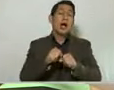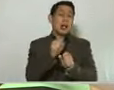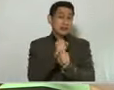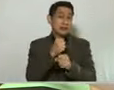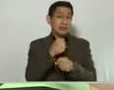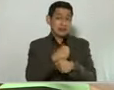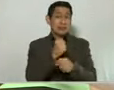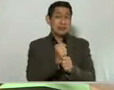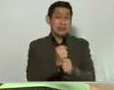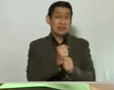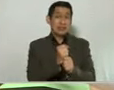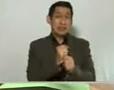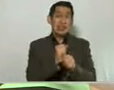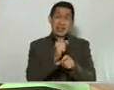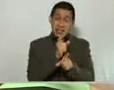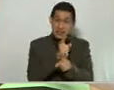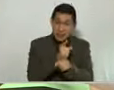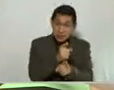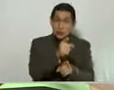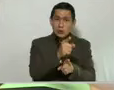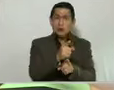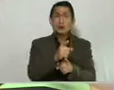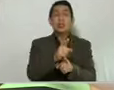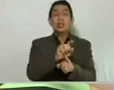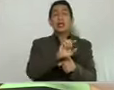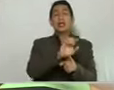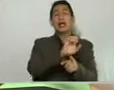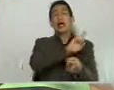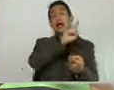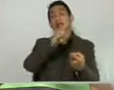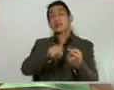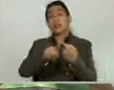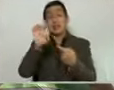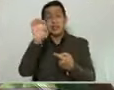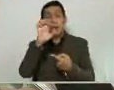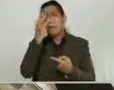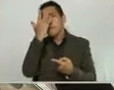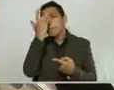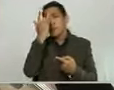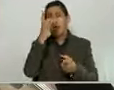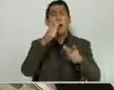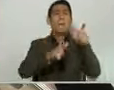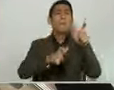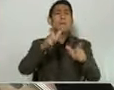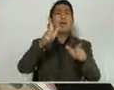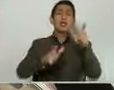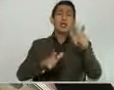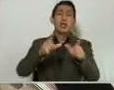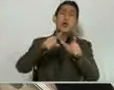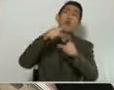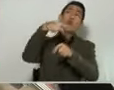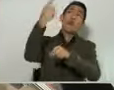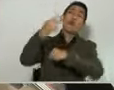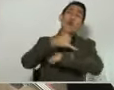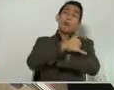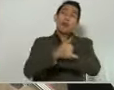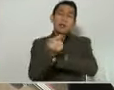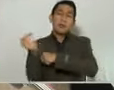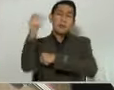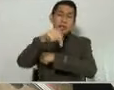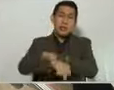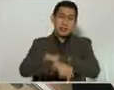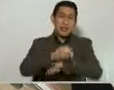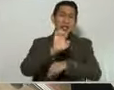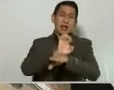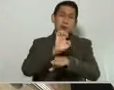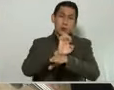mayor incremento de COVID. No solamente porque la gente viene del exterior también a pasar las Navidades con su familia, sino porque en